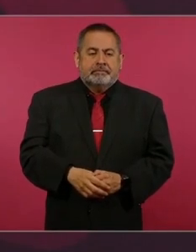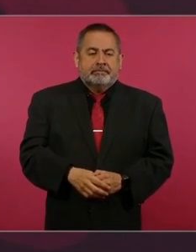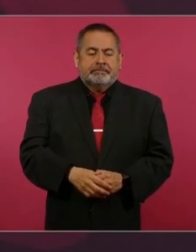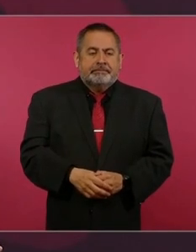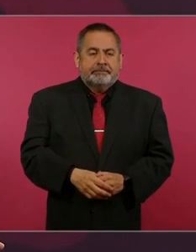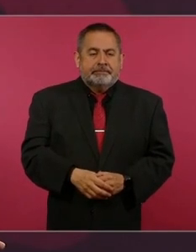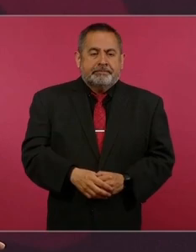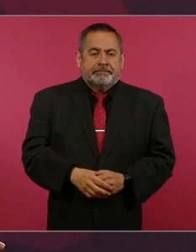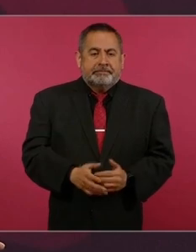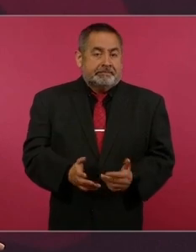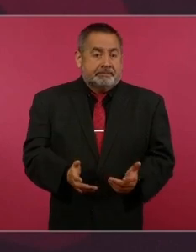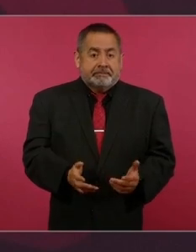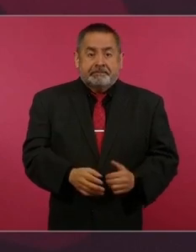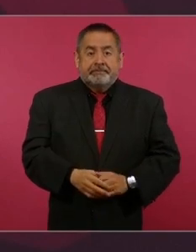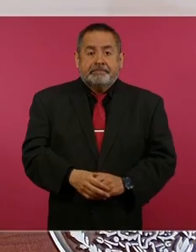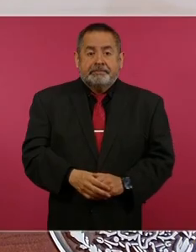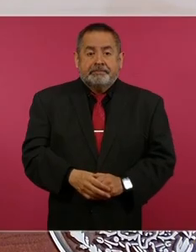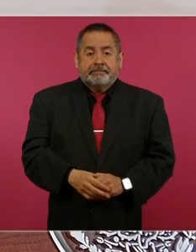Porque